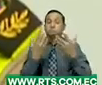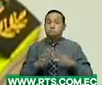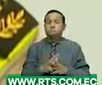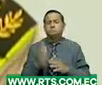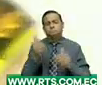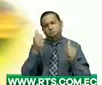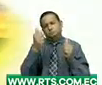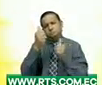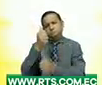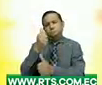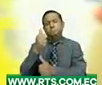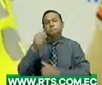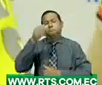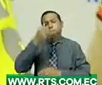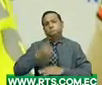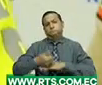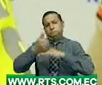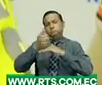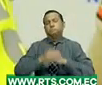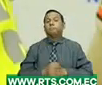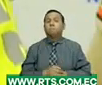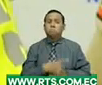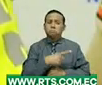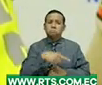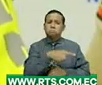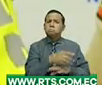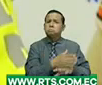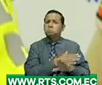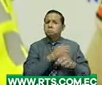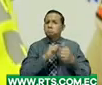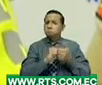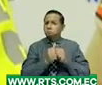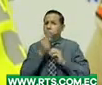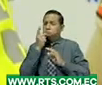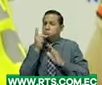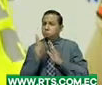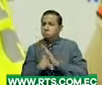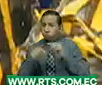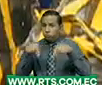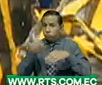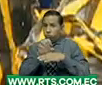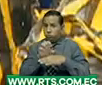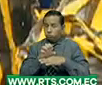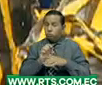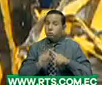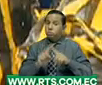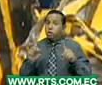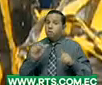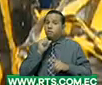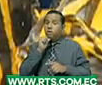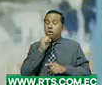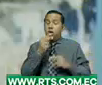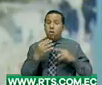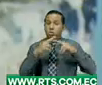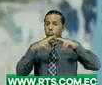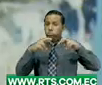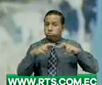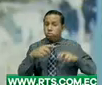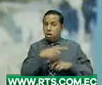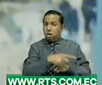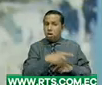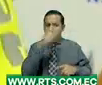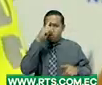autoridad competente? Los detenidos no tienen antecedentes, lo que hemos verificado aquí en el país, pero seguimos en las investigaciones. Pretendían mandar